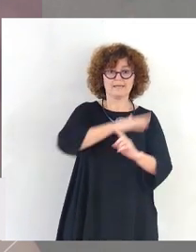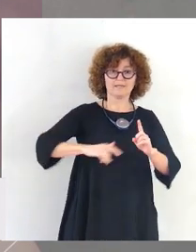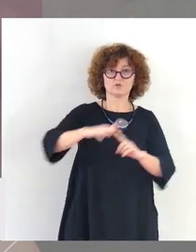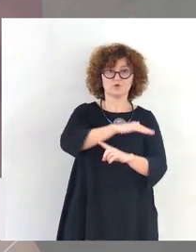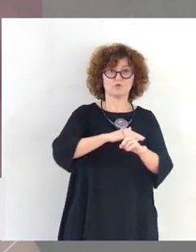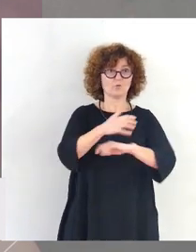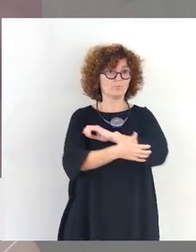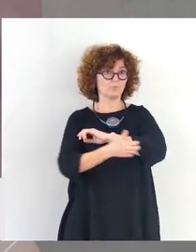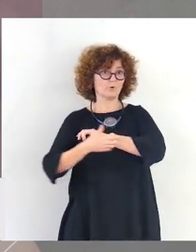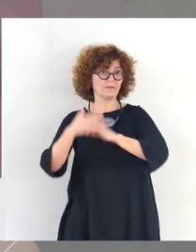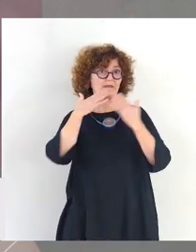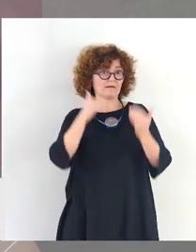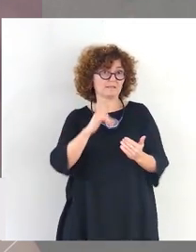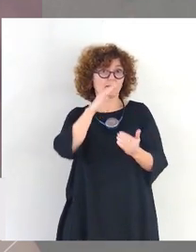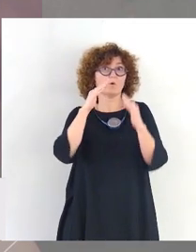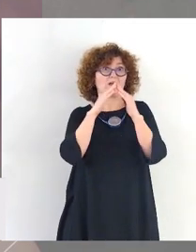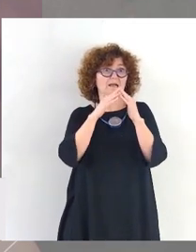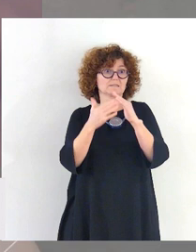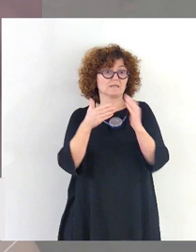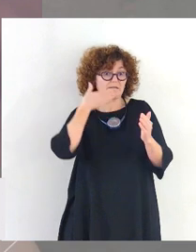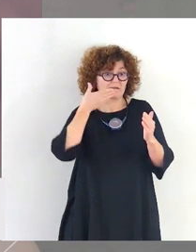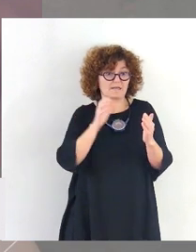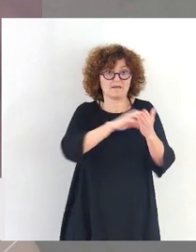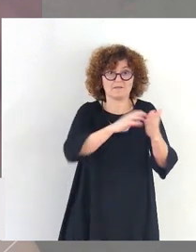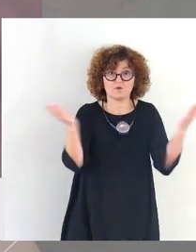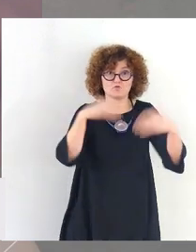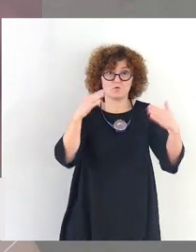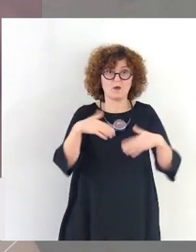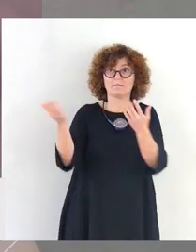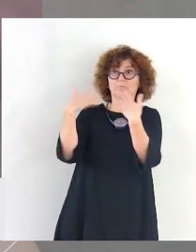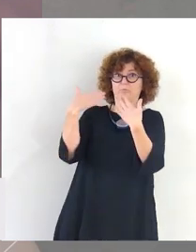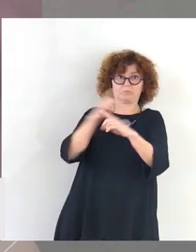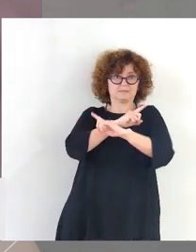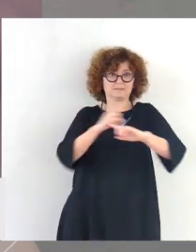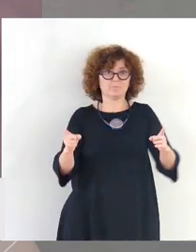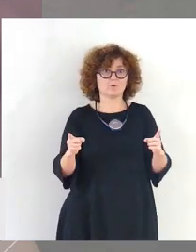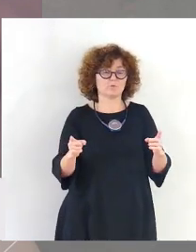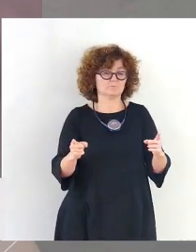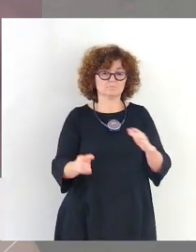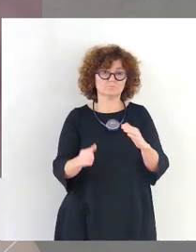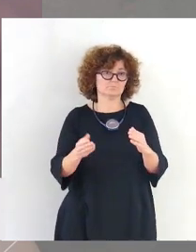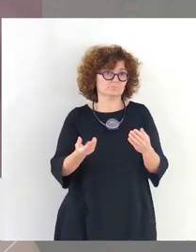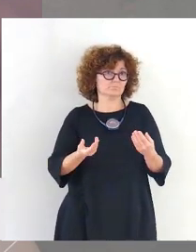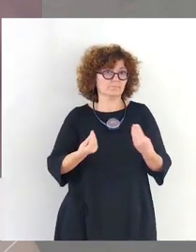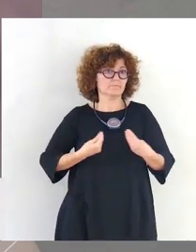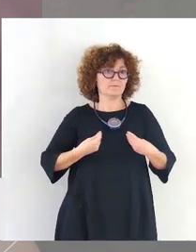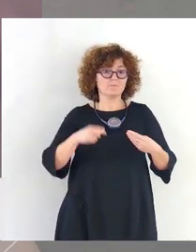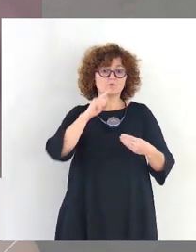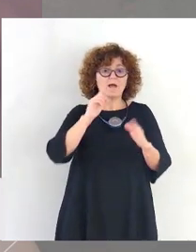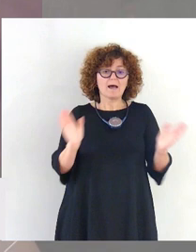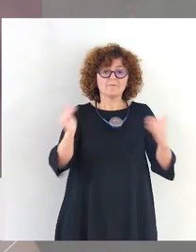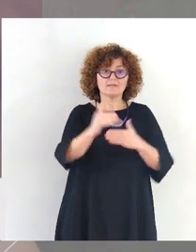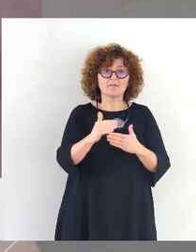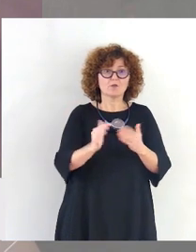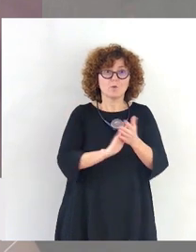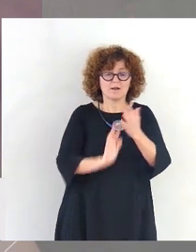porque las casas no tenían ni calefacción ni refrigeración es decir sobreviví con un brasero en una habitación de